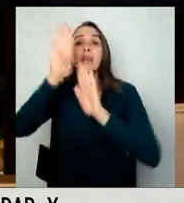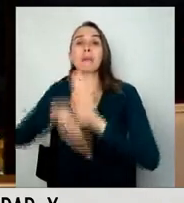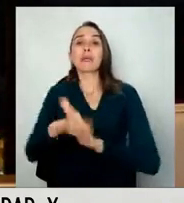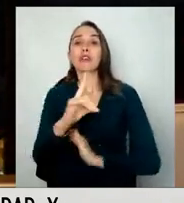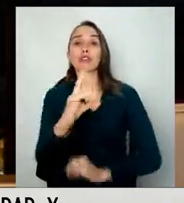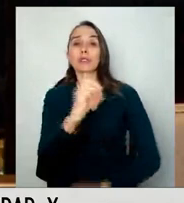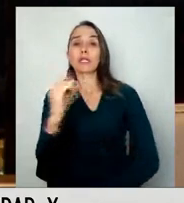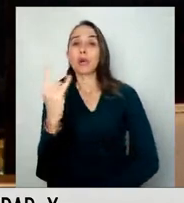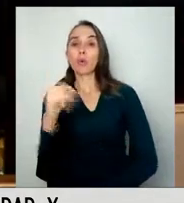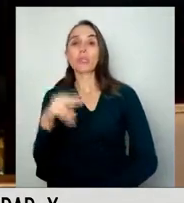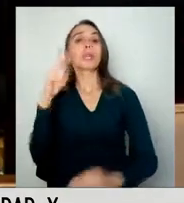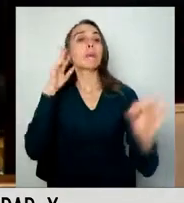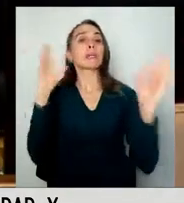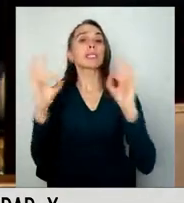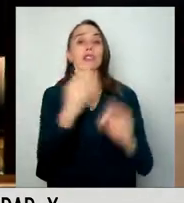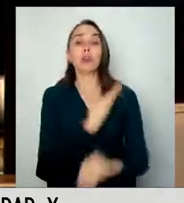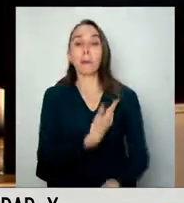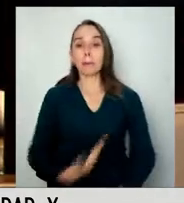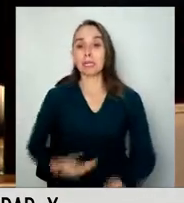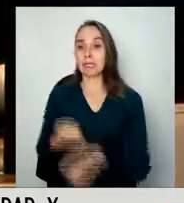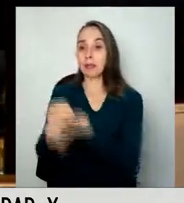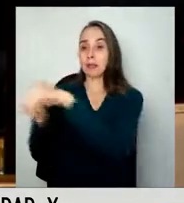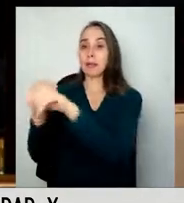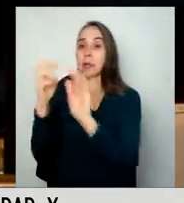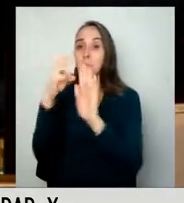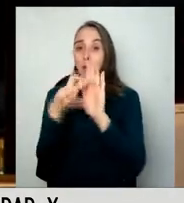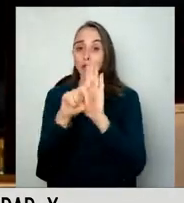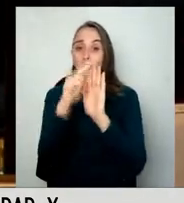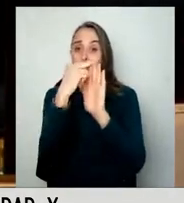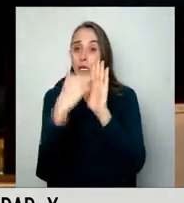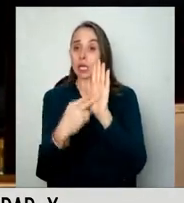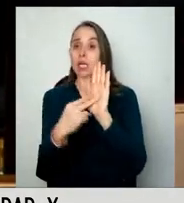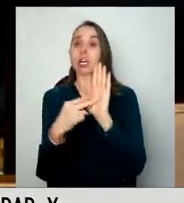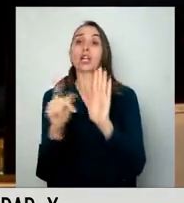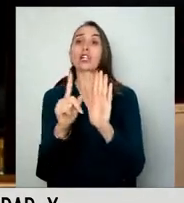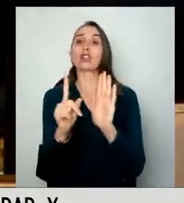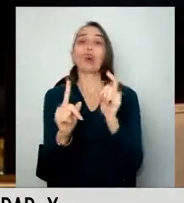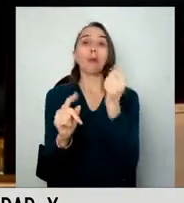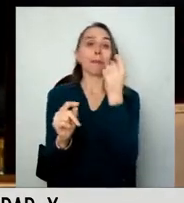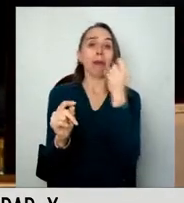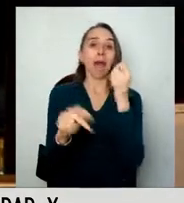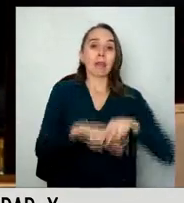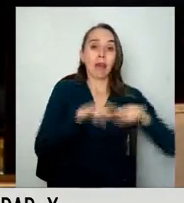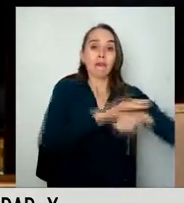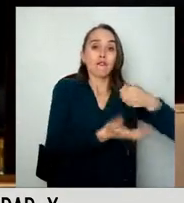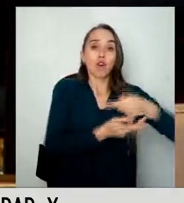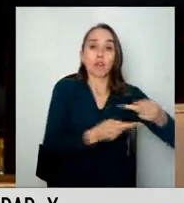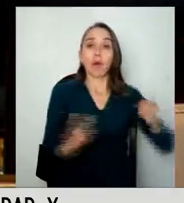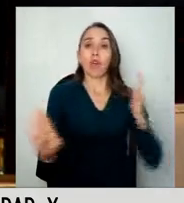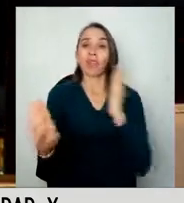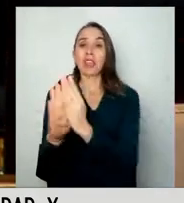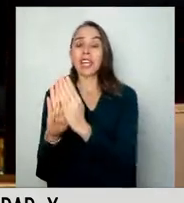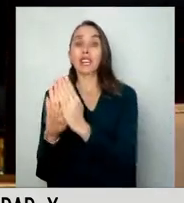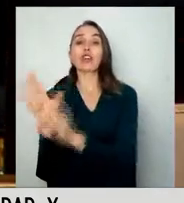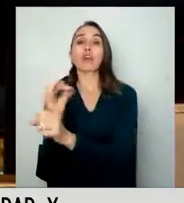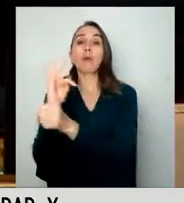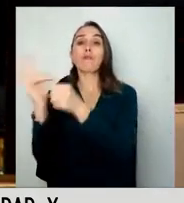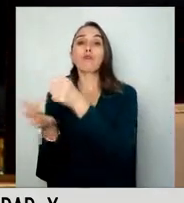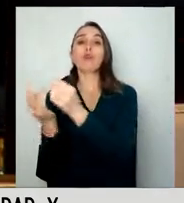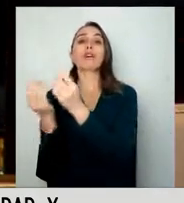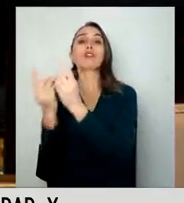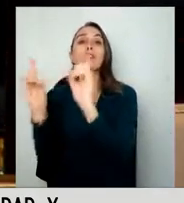presidenta si bien el proyecto no se trata de las asignaciones directas como el caso de democracia viva que aquí se ha citado